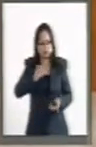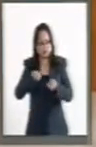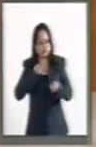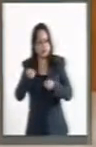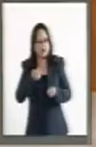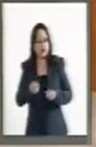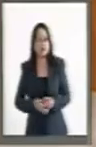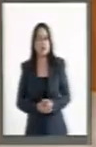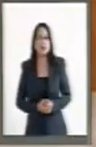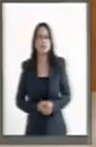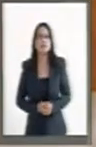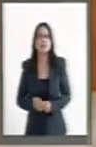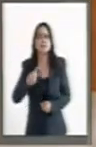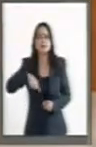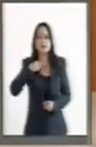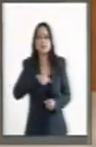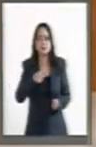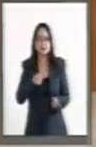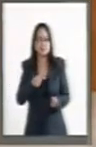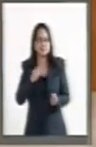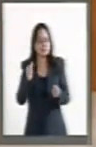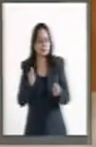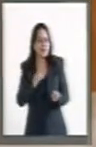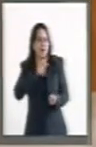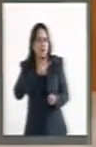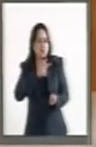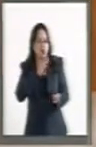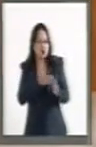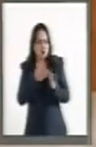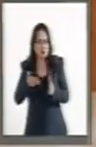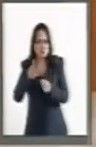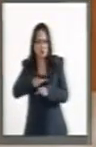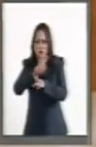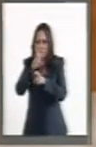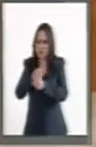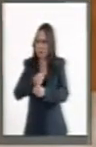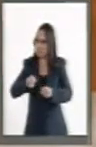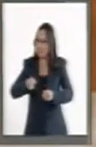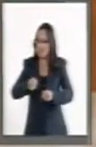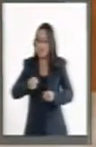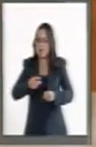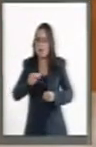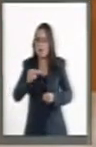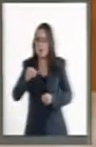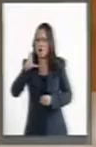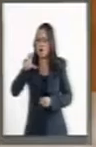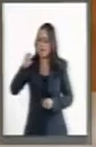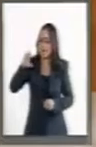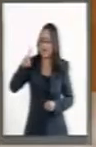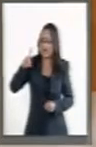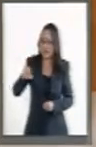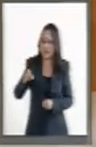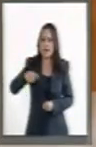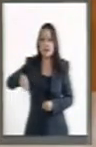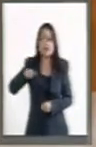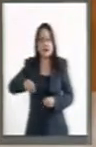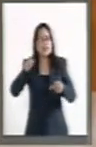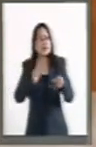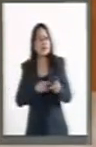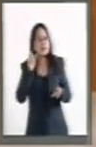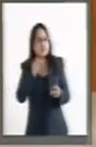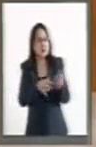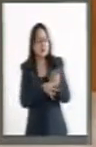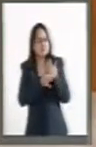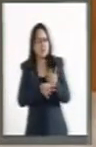Salud. Nuestros números no mejoran en materia de obesidad. Lo dice la OECD, lo dice también